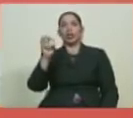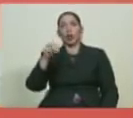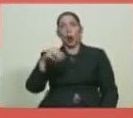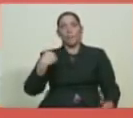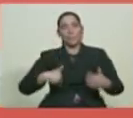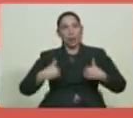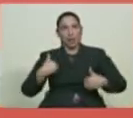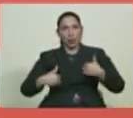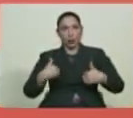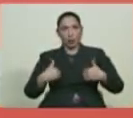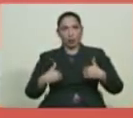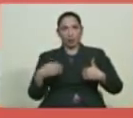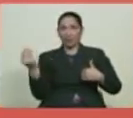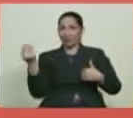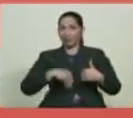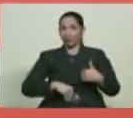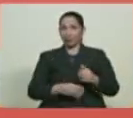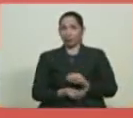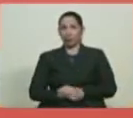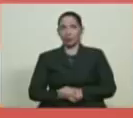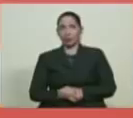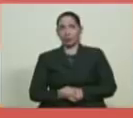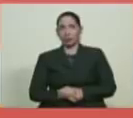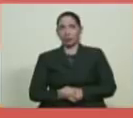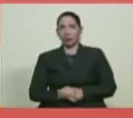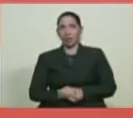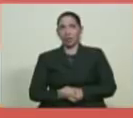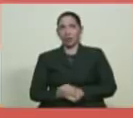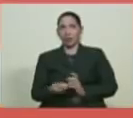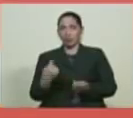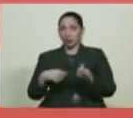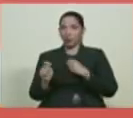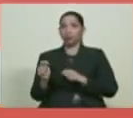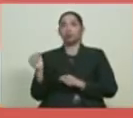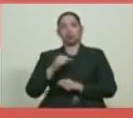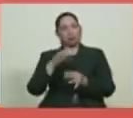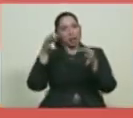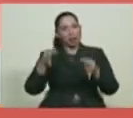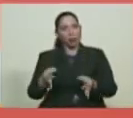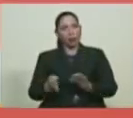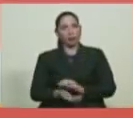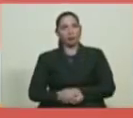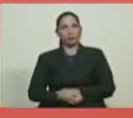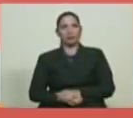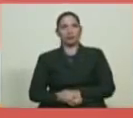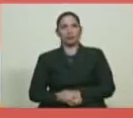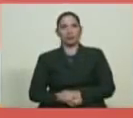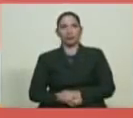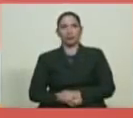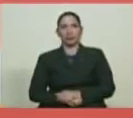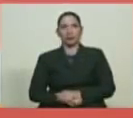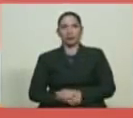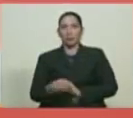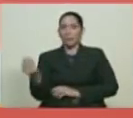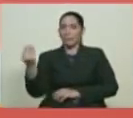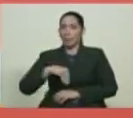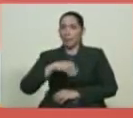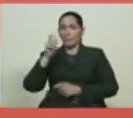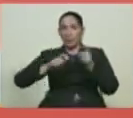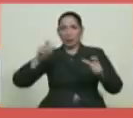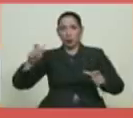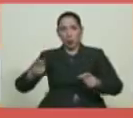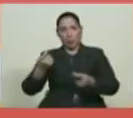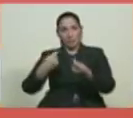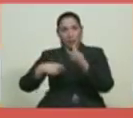hubo más oferta que demanda. Quiere decir que el precio es adecuado. Porque hubo más gente queriendo vender a ese